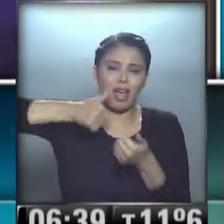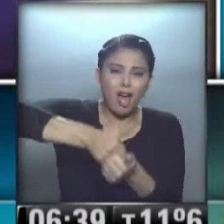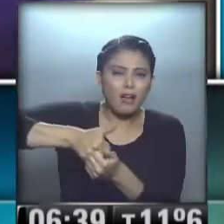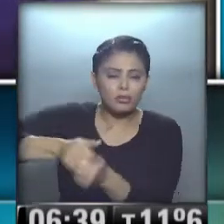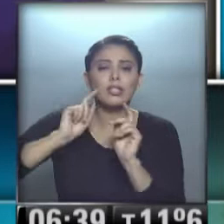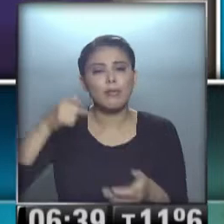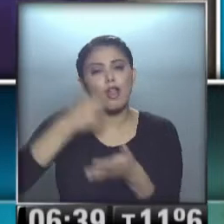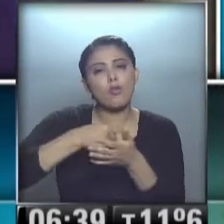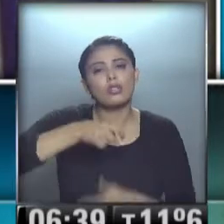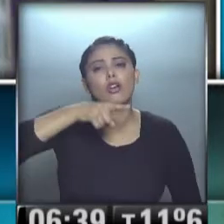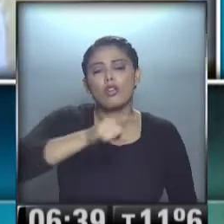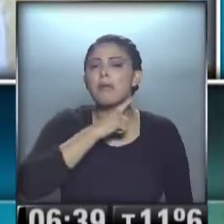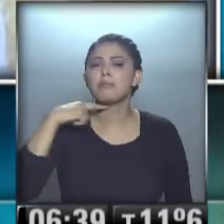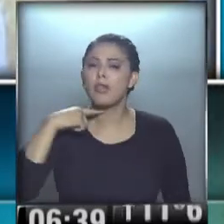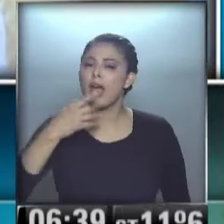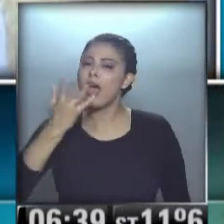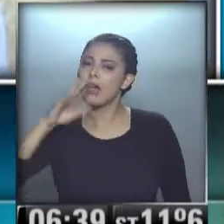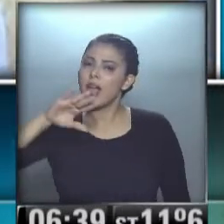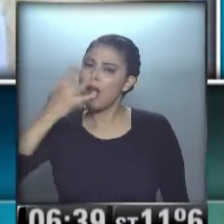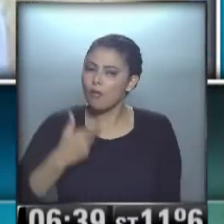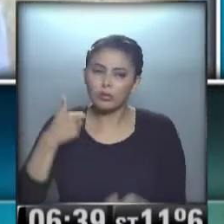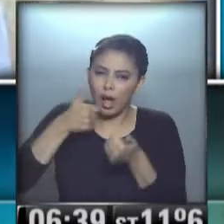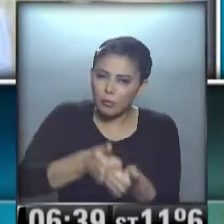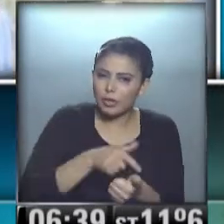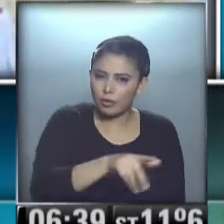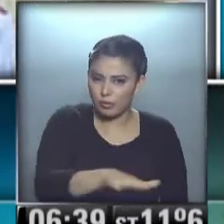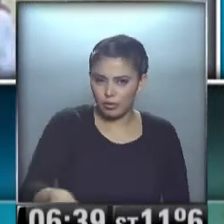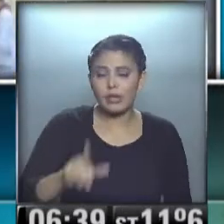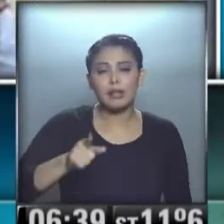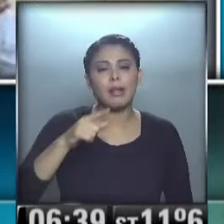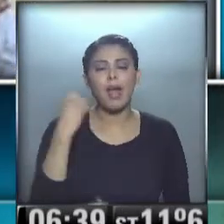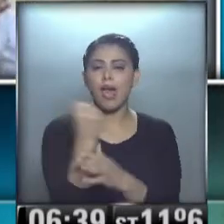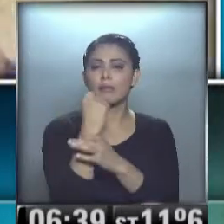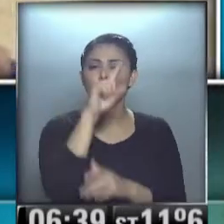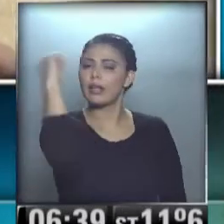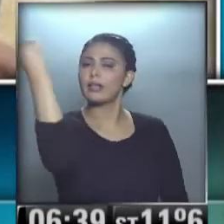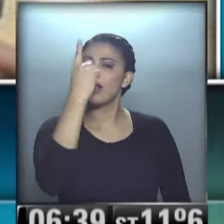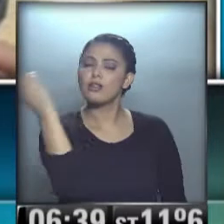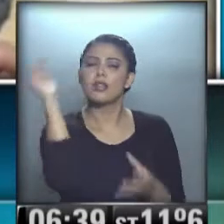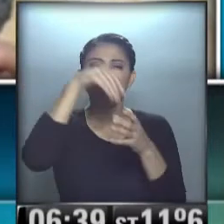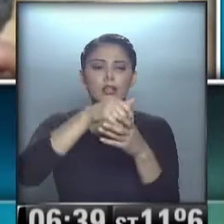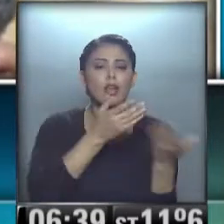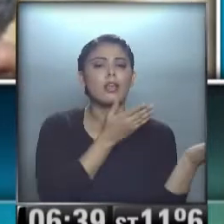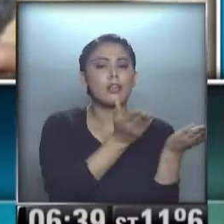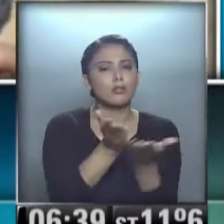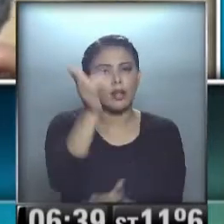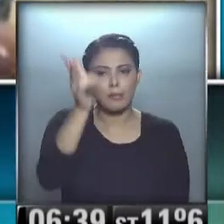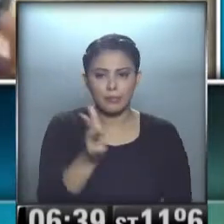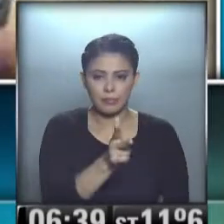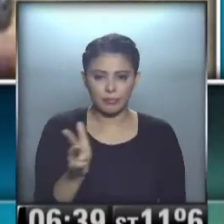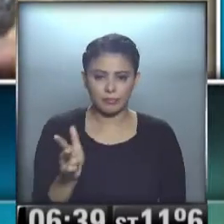la lucha contra los curas pedófilos. Estará integrada por expertos internacionales y asesorará al Sumo